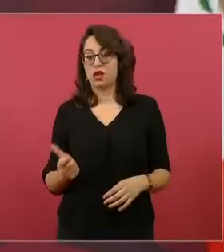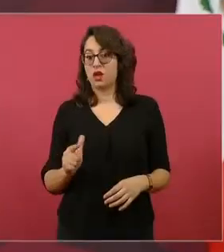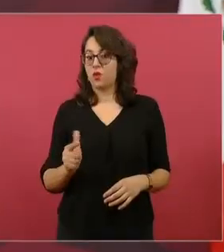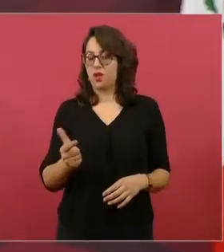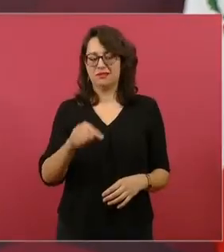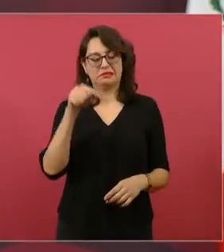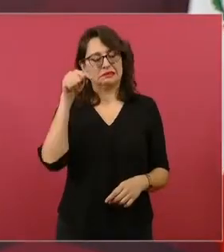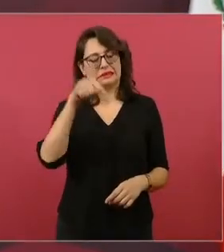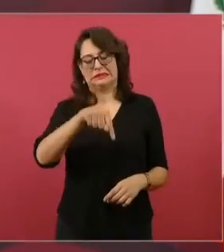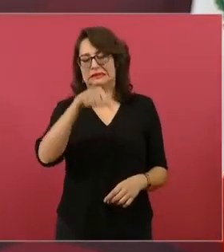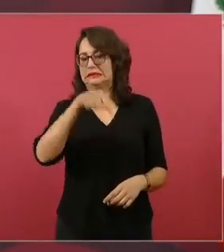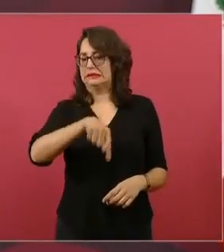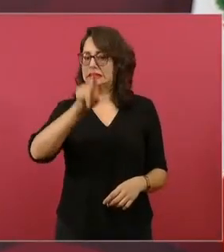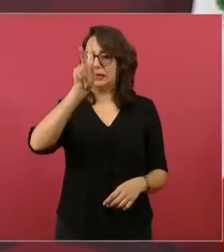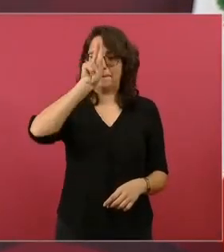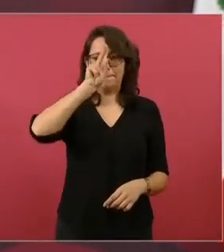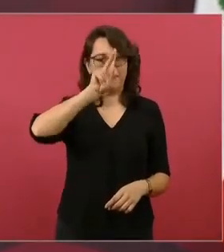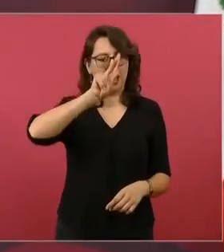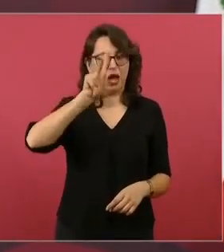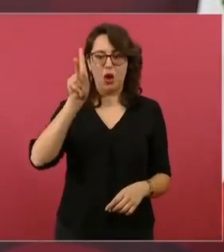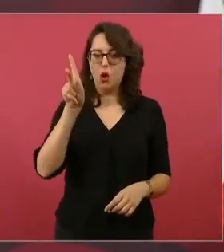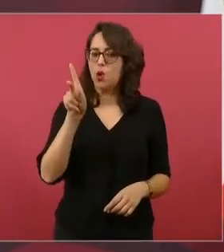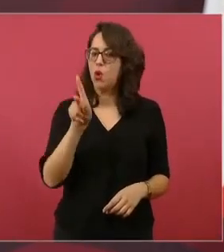especial, porque ese es